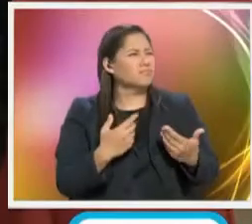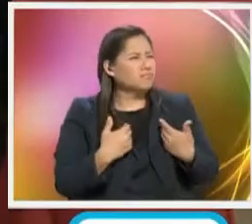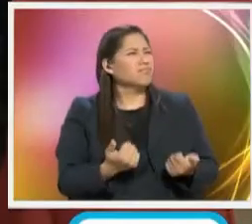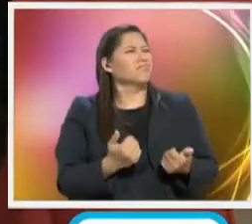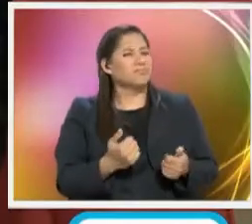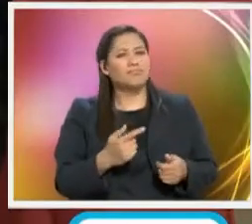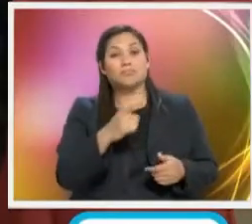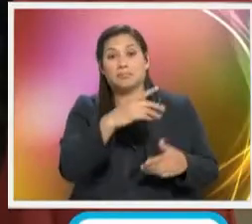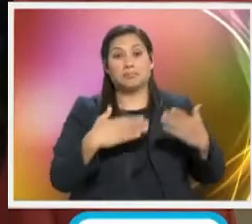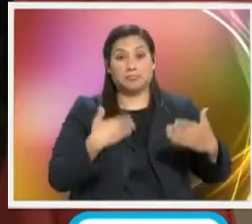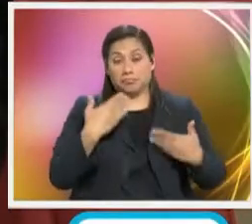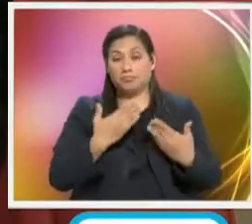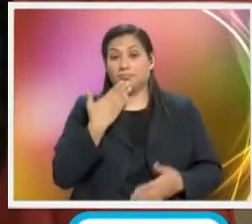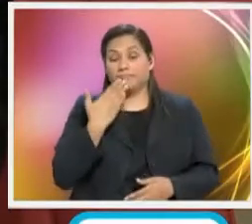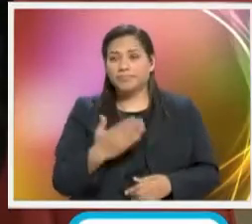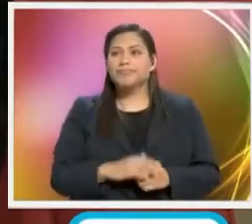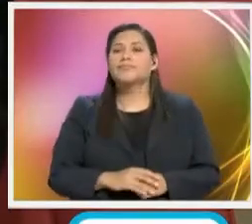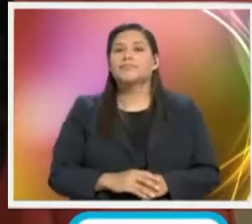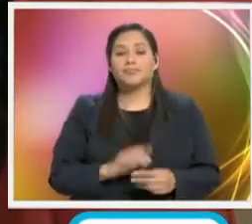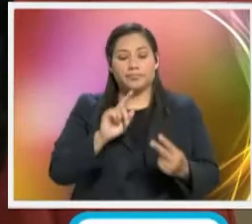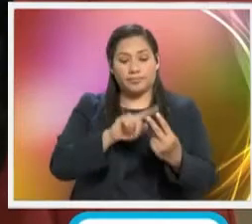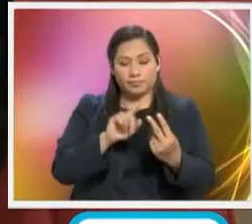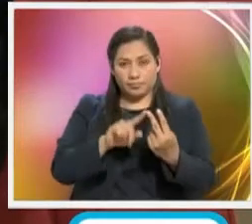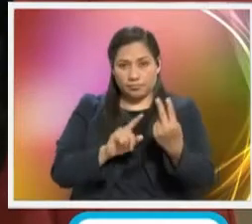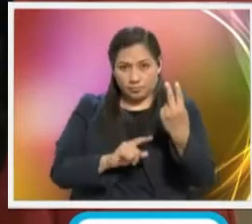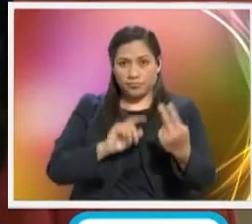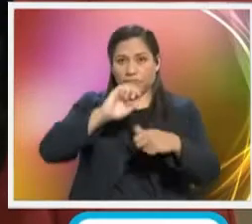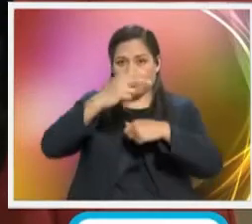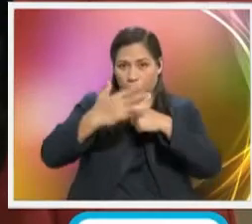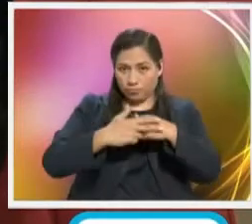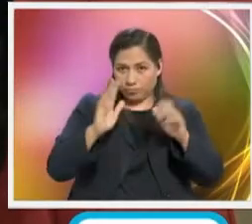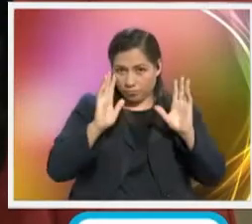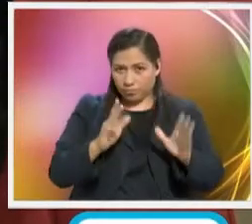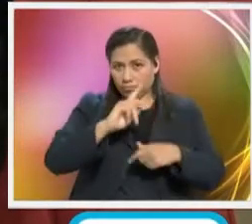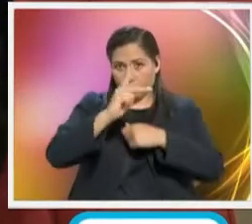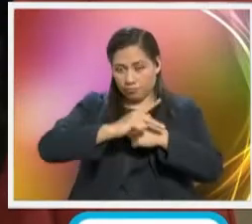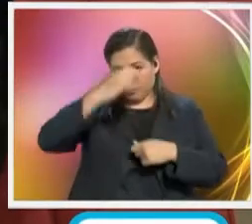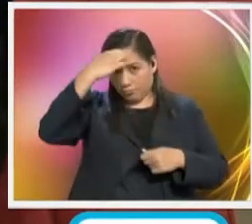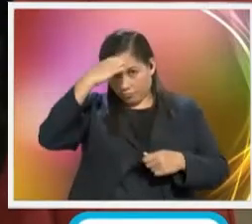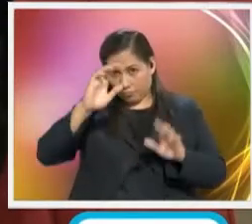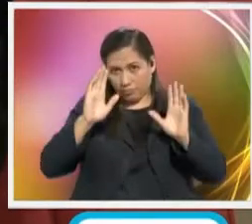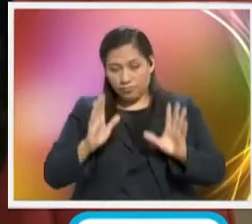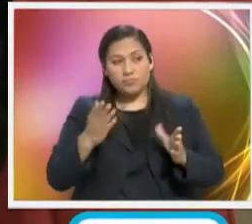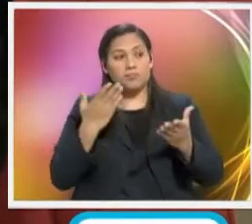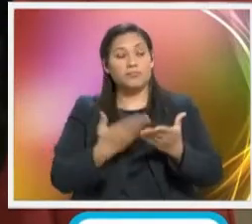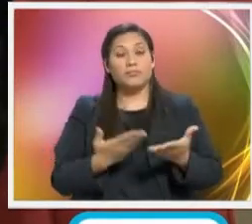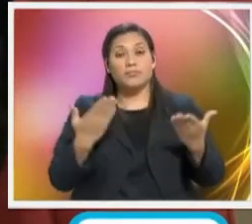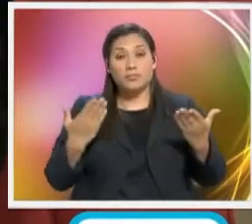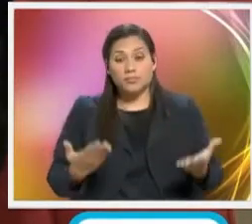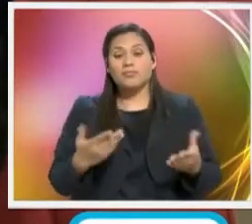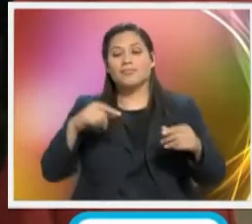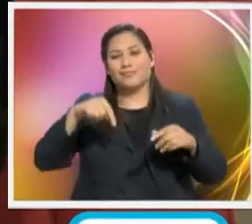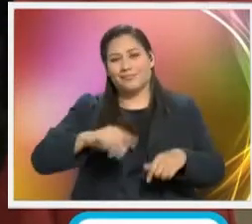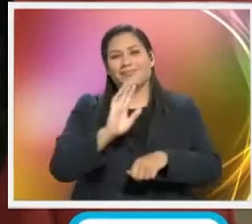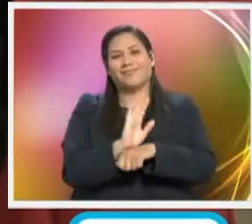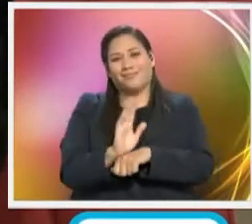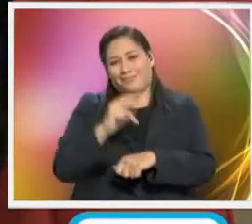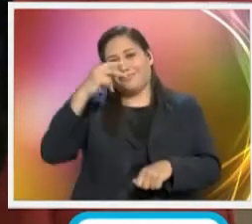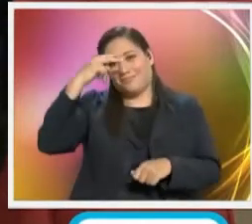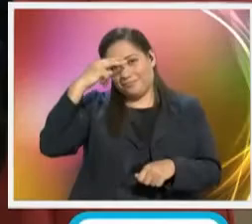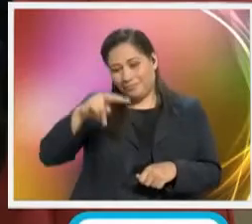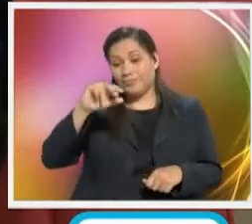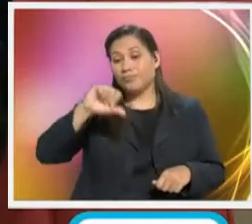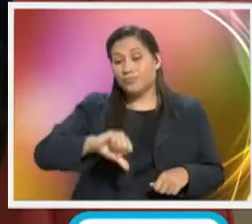emoción. Sí. Oye, y bueno, ya que vimos dos películas europeas, dos películas extranjeras, ahora es momento de darle paso al cine nacional, porque